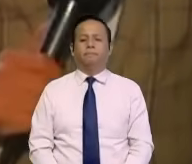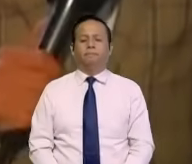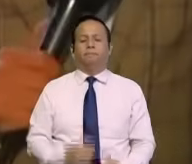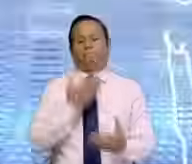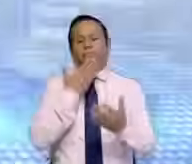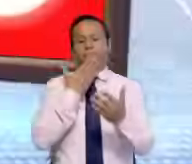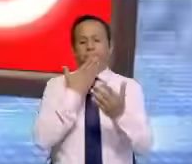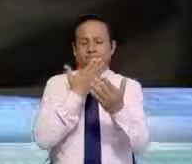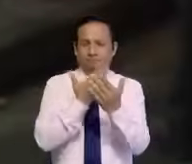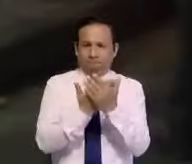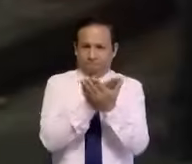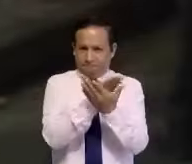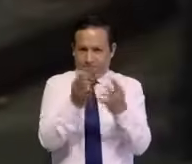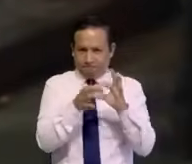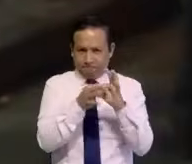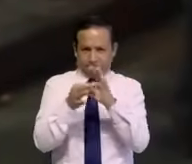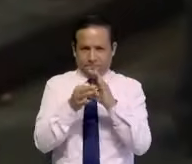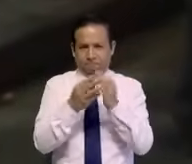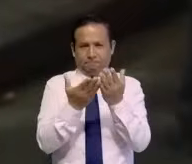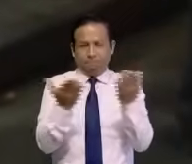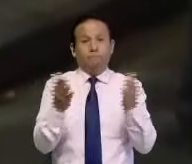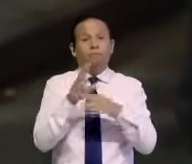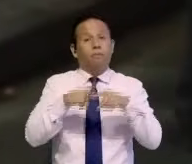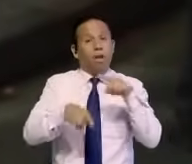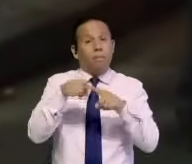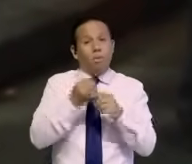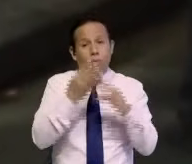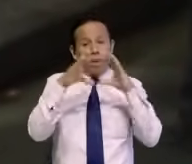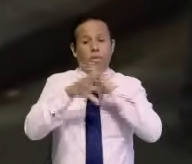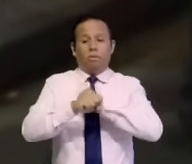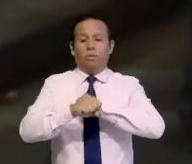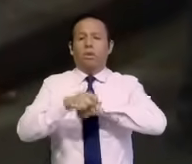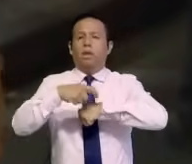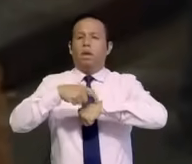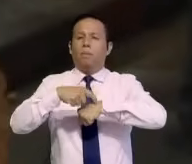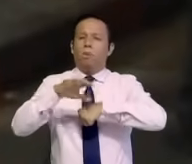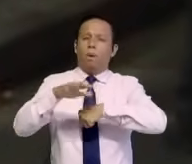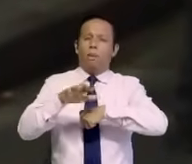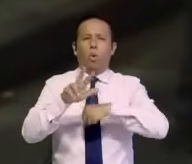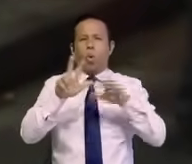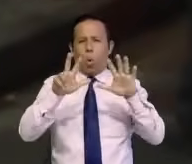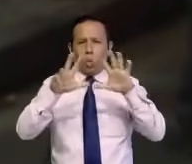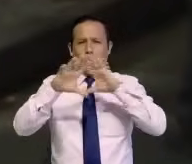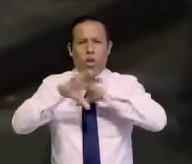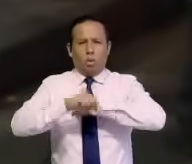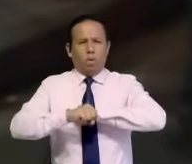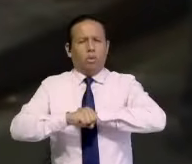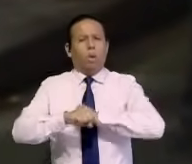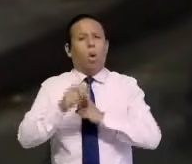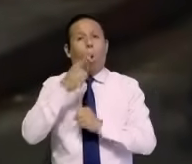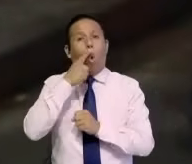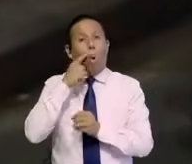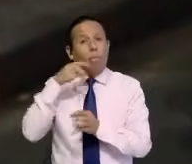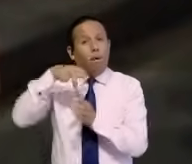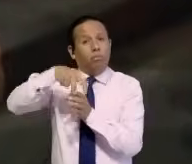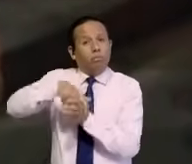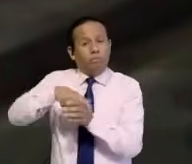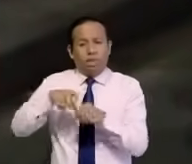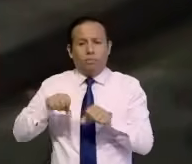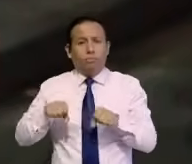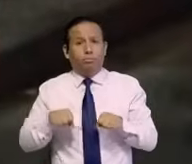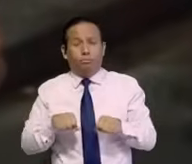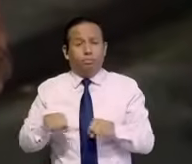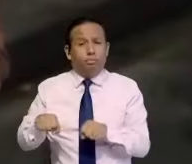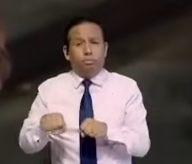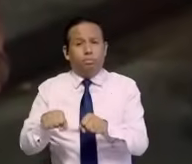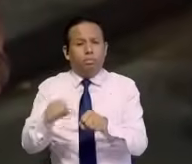Gracias, compañeros en estudios, amigos televidentes, muy buenas noches. Cerca de las 20 horas, un sujeto a bordo de una moto llegó hasta un asadero ubicado